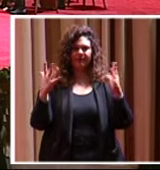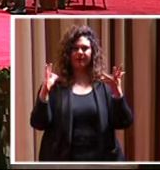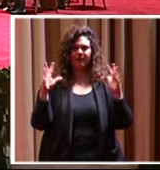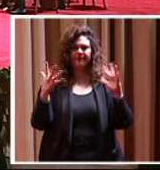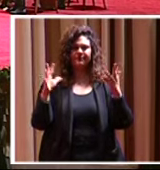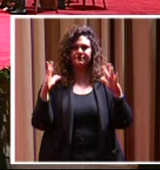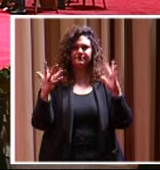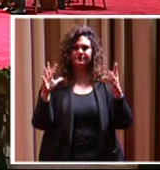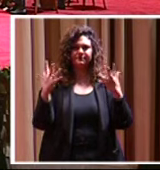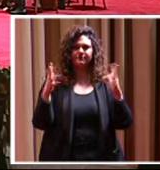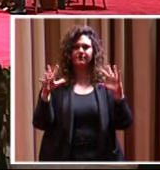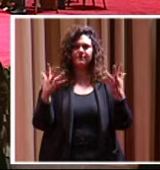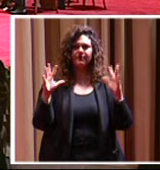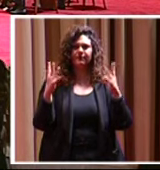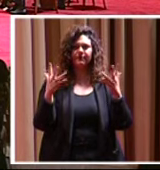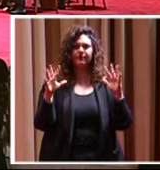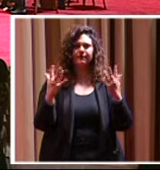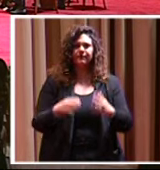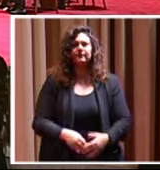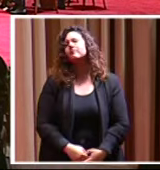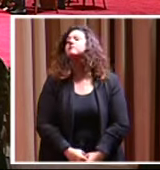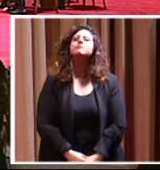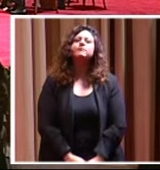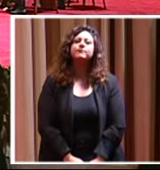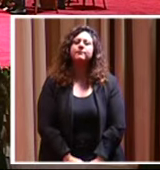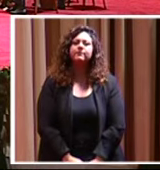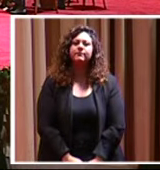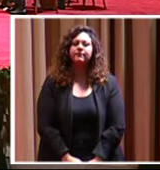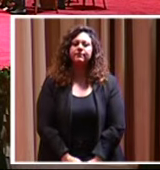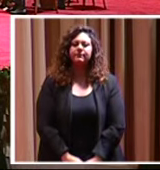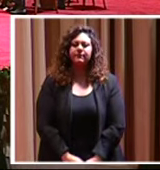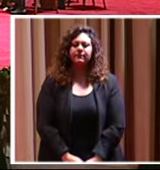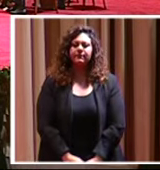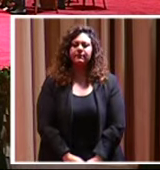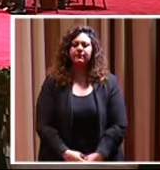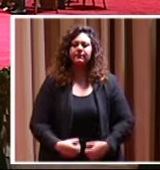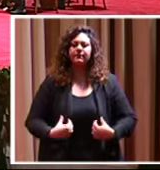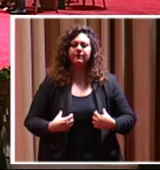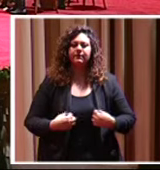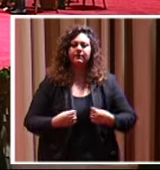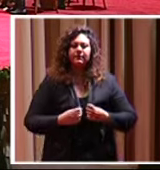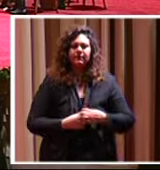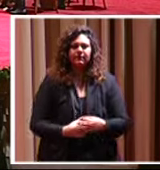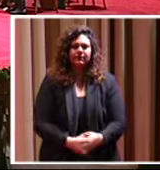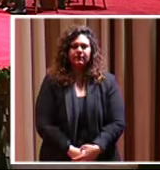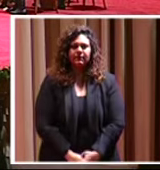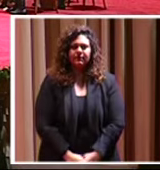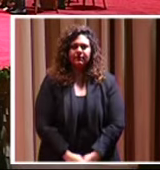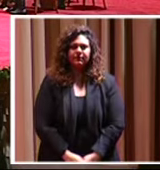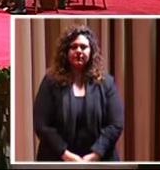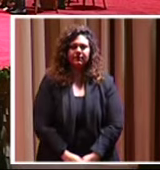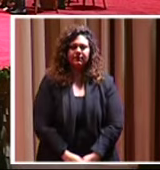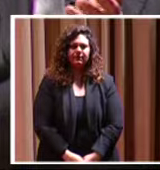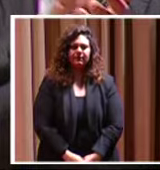Aranda, anterior rectora de la Universidad de Granada, con esas palabras, todos y cada uno, y además en un discurso que ha realizado de memoria, con lo cual tiene